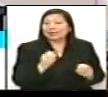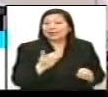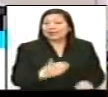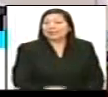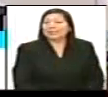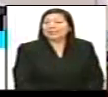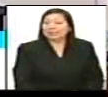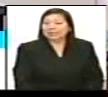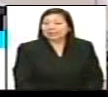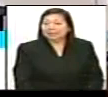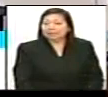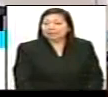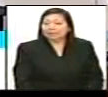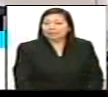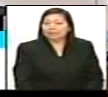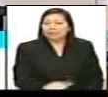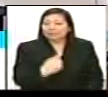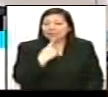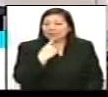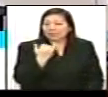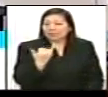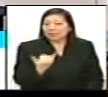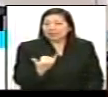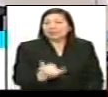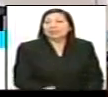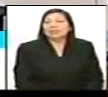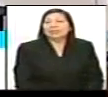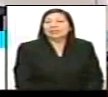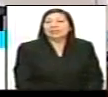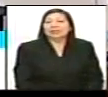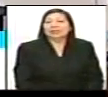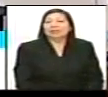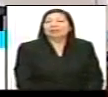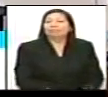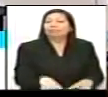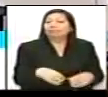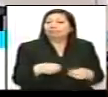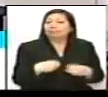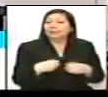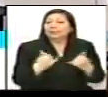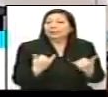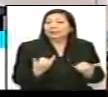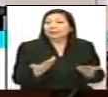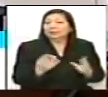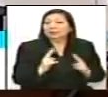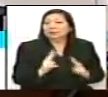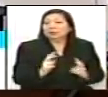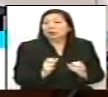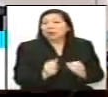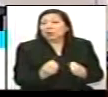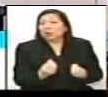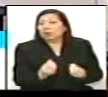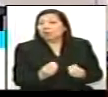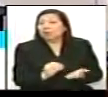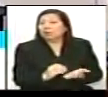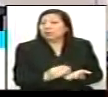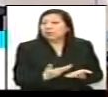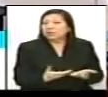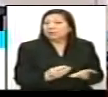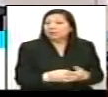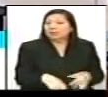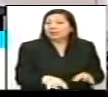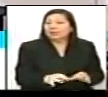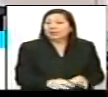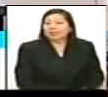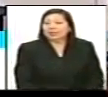¿no? Dicho esto, sin embargo, y admitiendo además esto que es visto como un privilegio, porque es